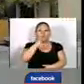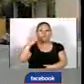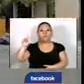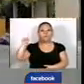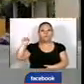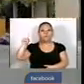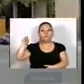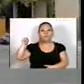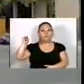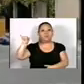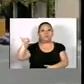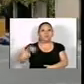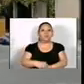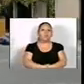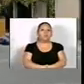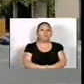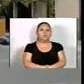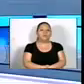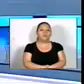Guarita.